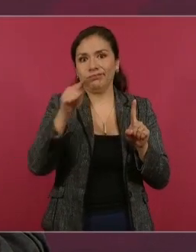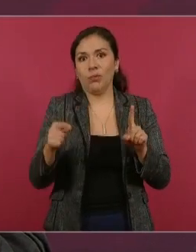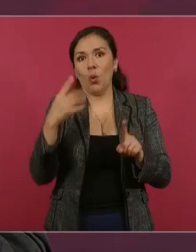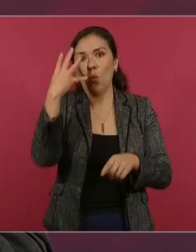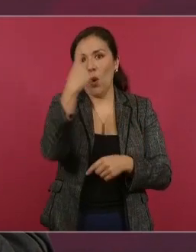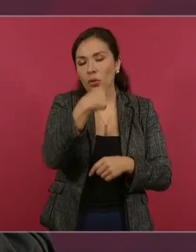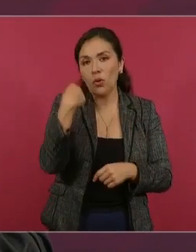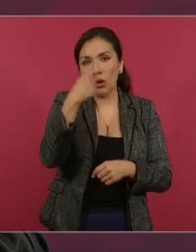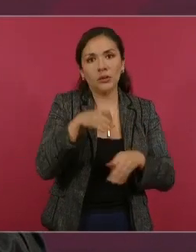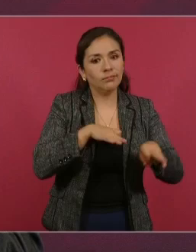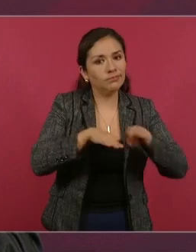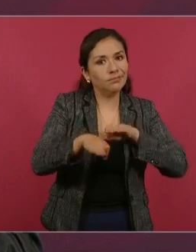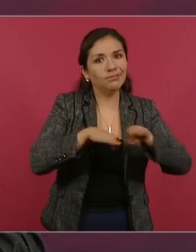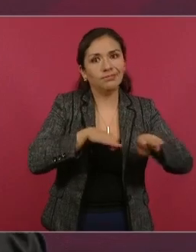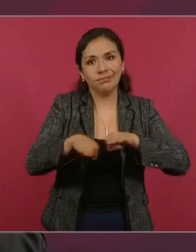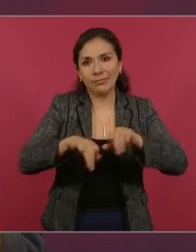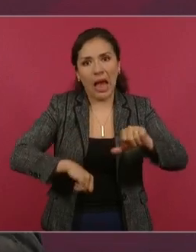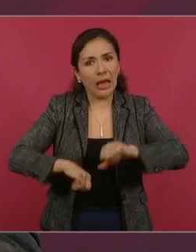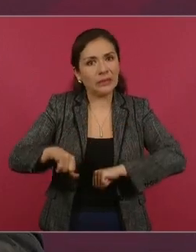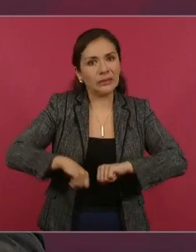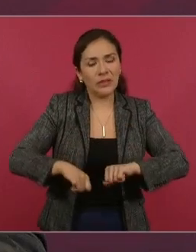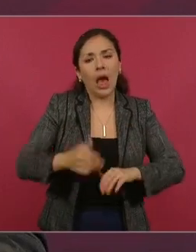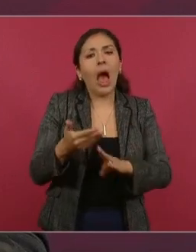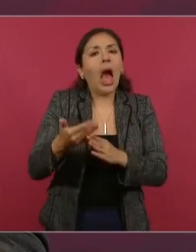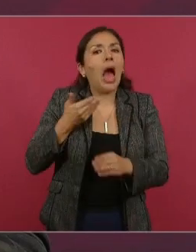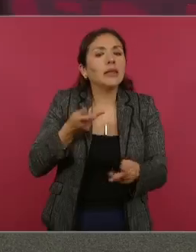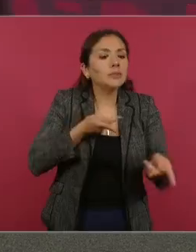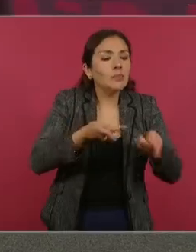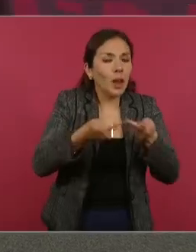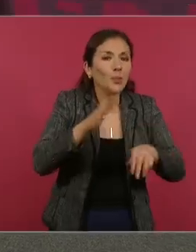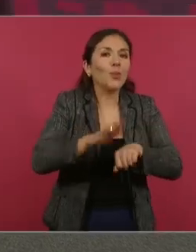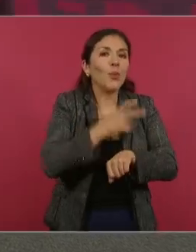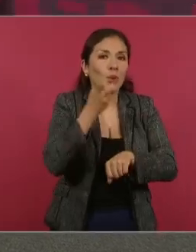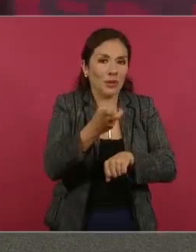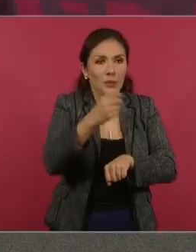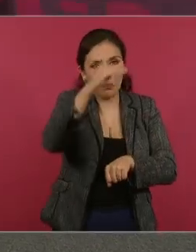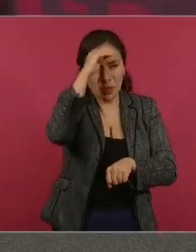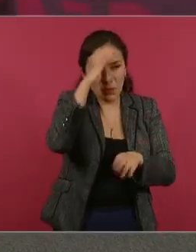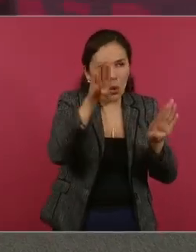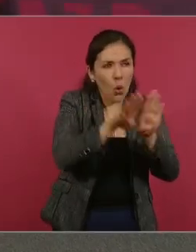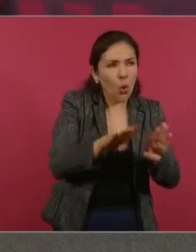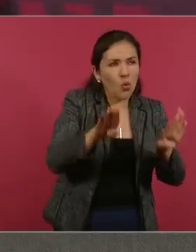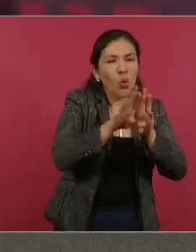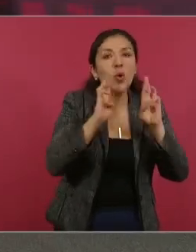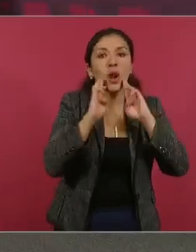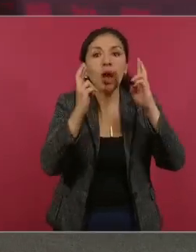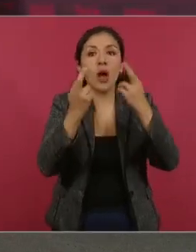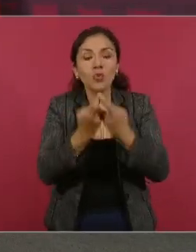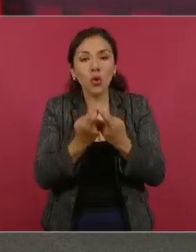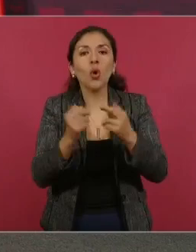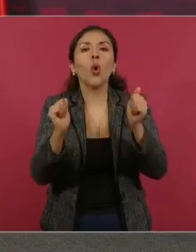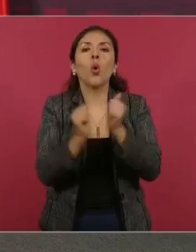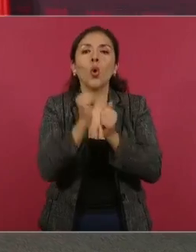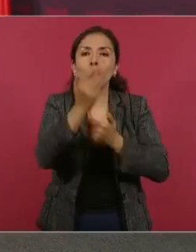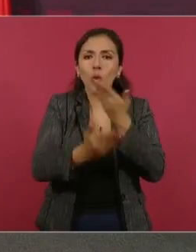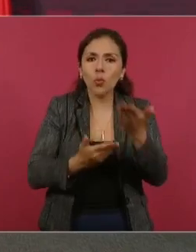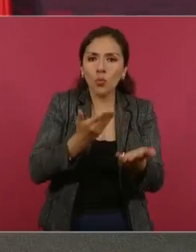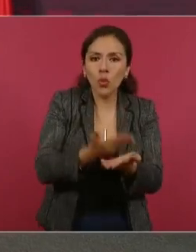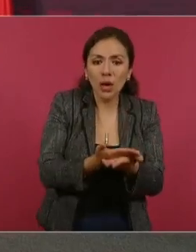ya muy planeada la reunión con una propuesta